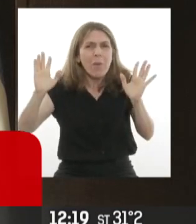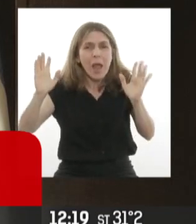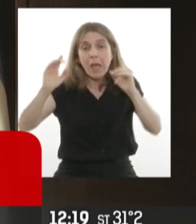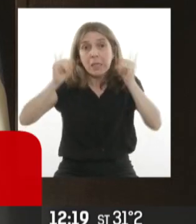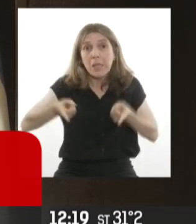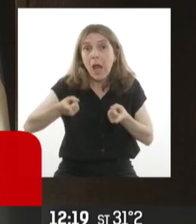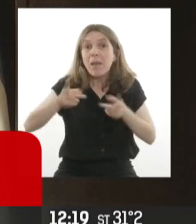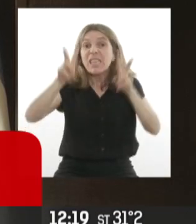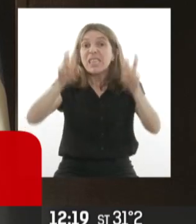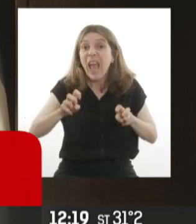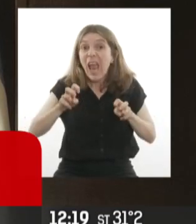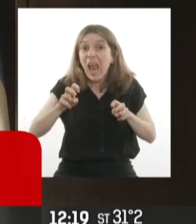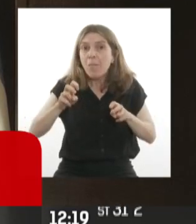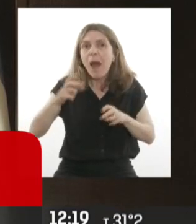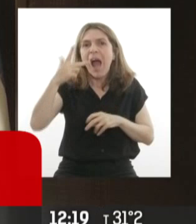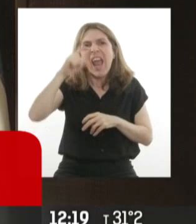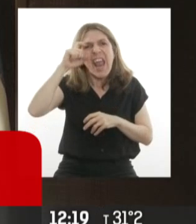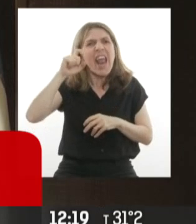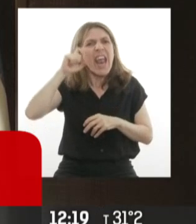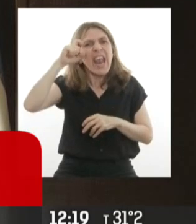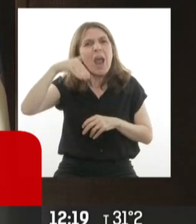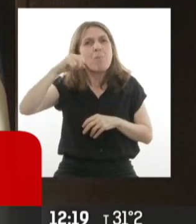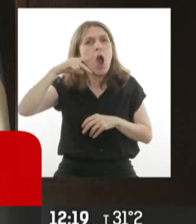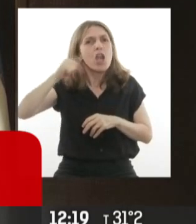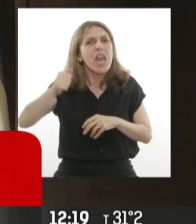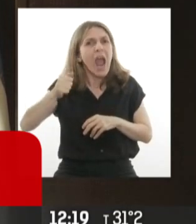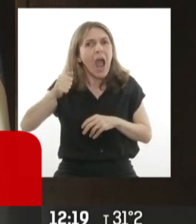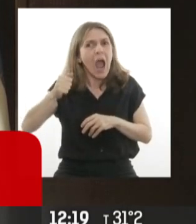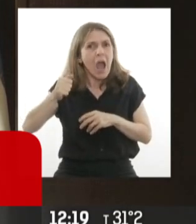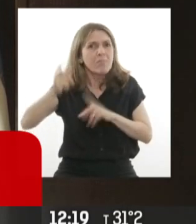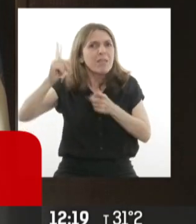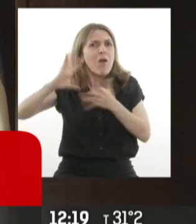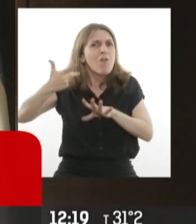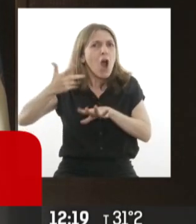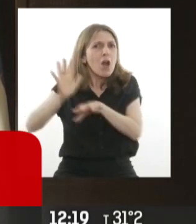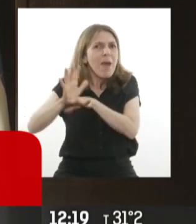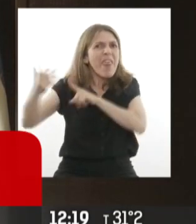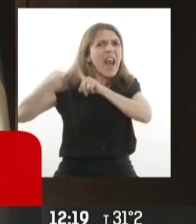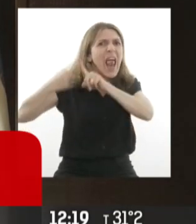los efectos de la hegemonía y no tuvo ningún sentido.